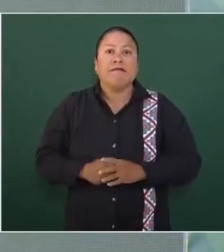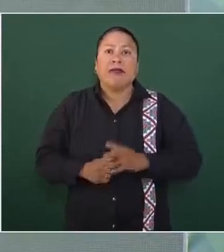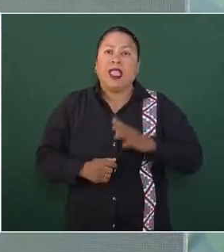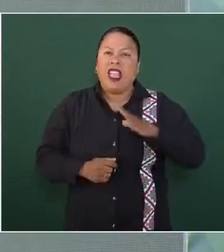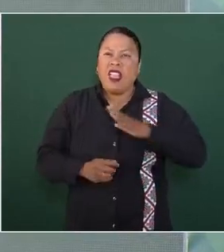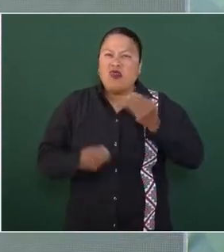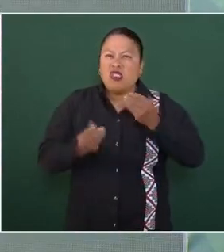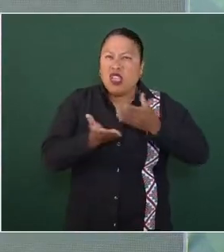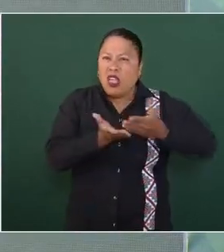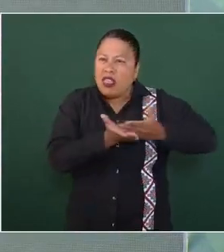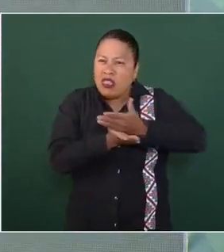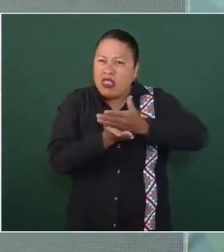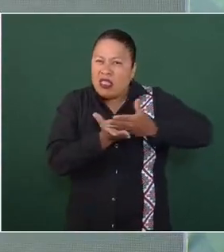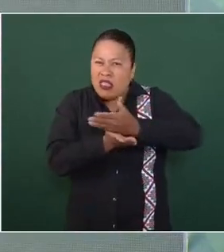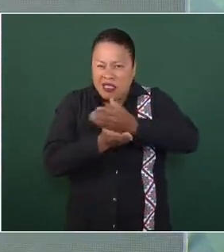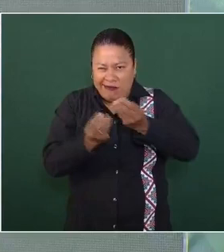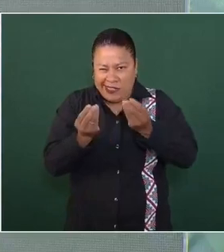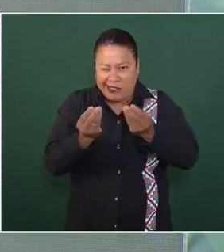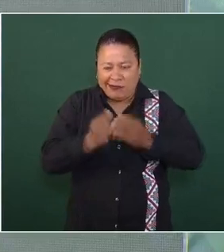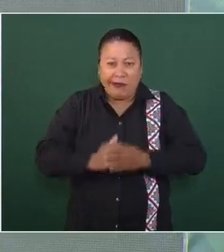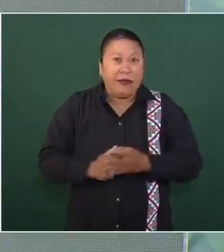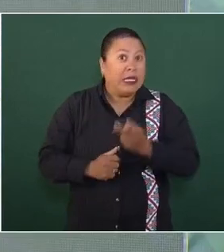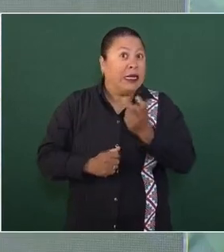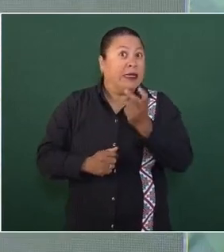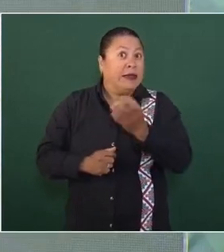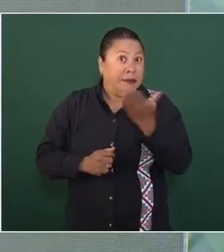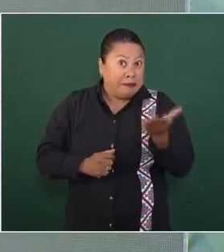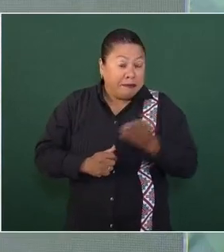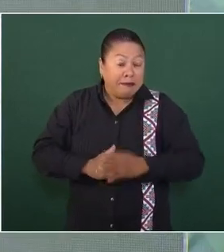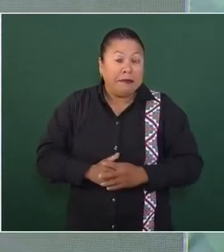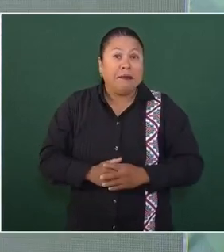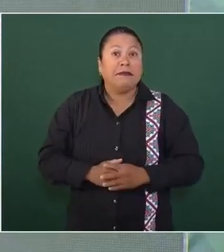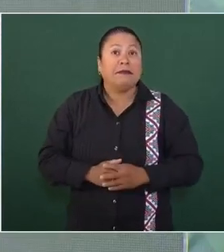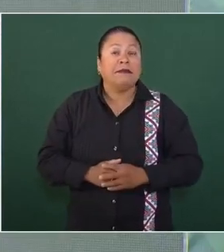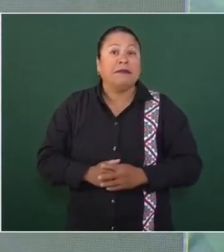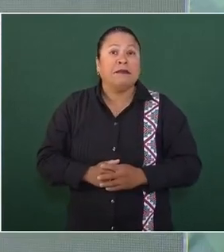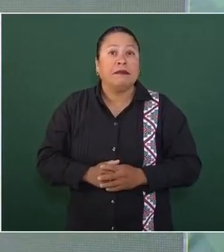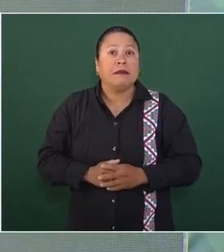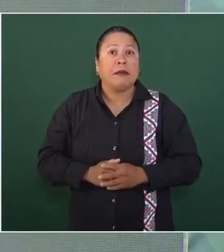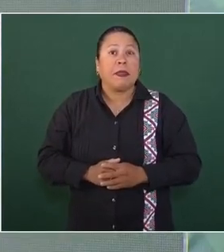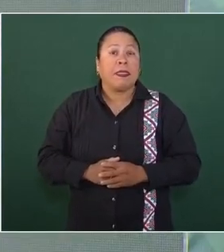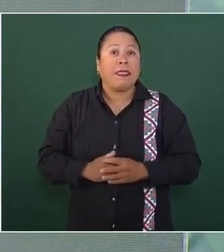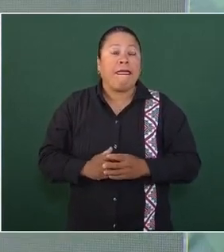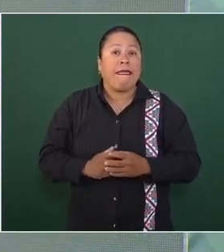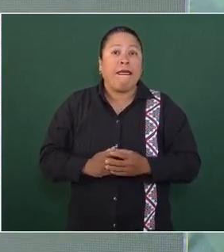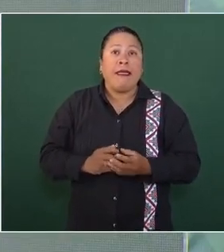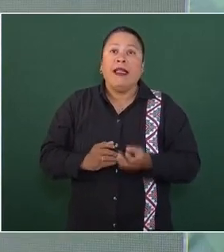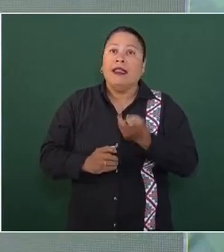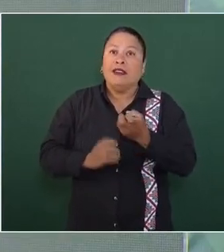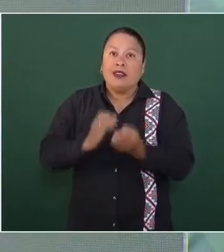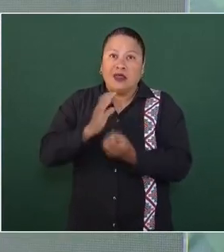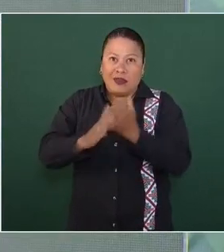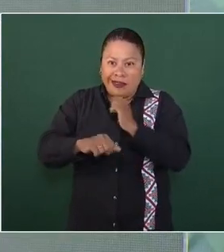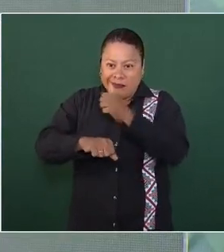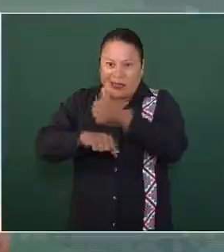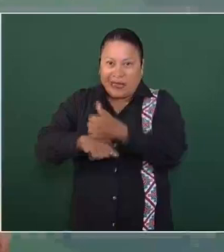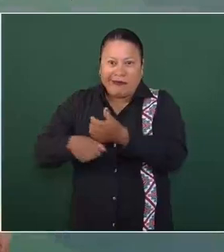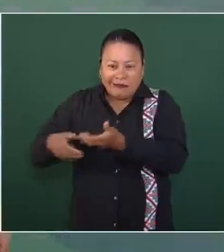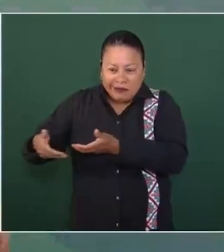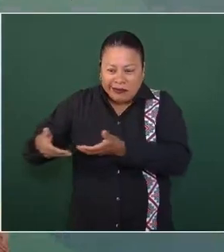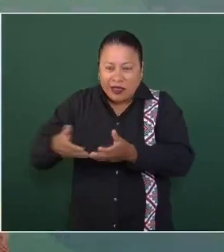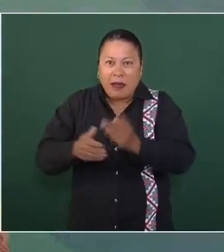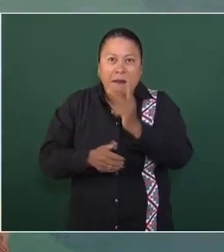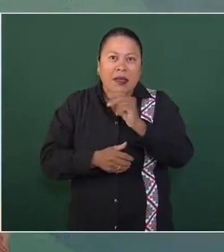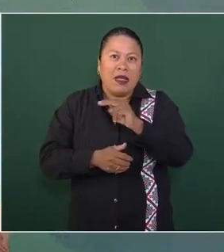intervencionismo entonces así surge el canal de